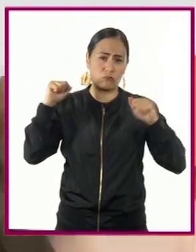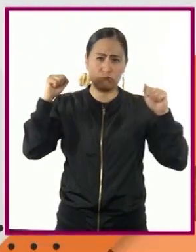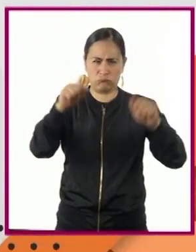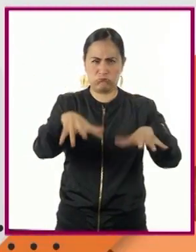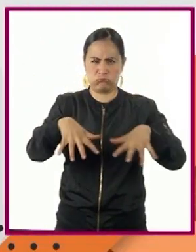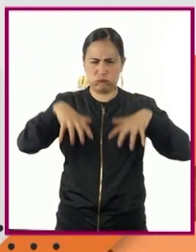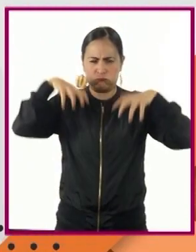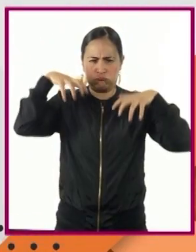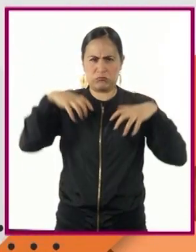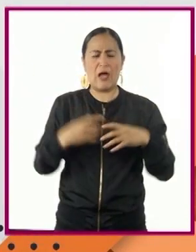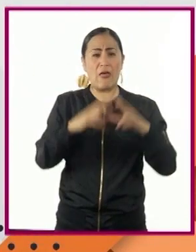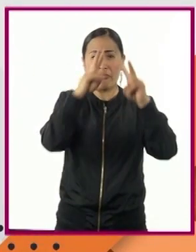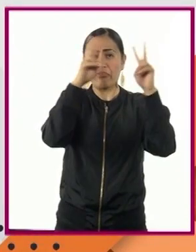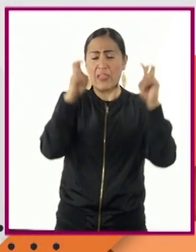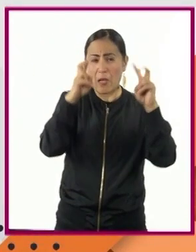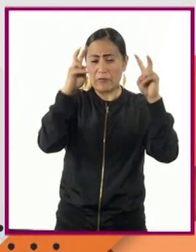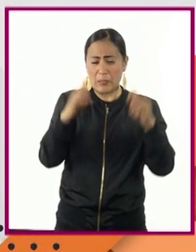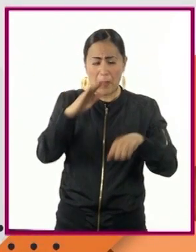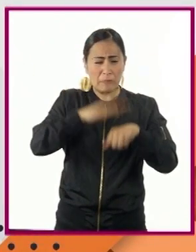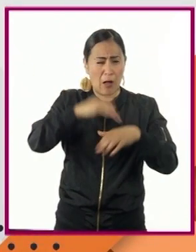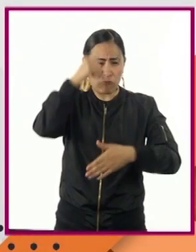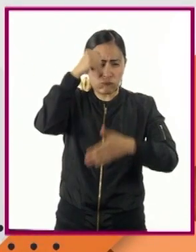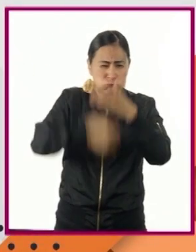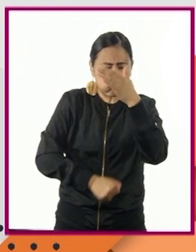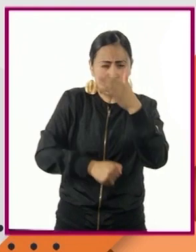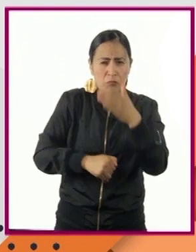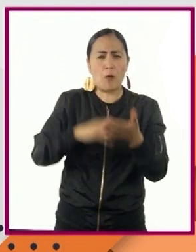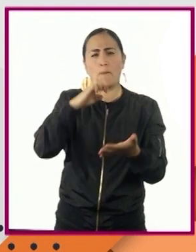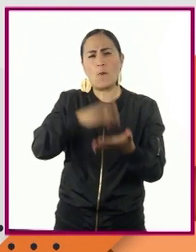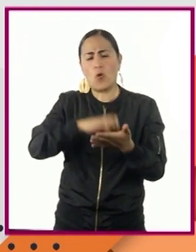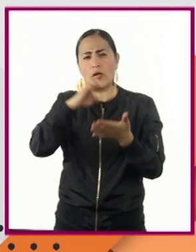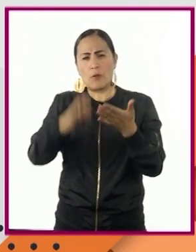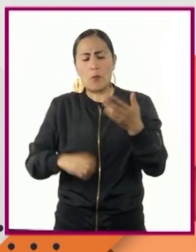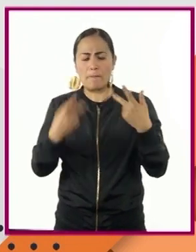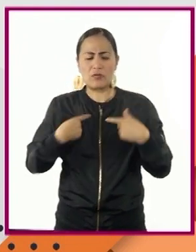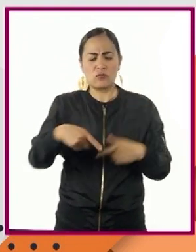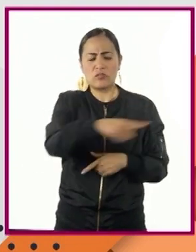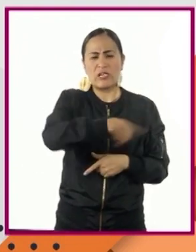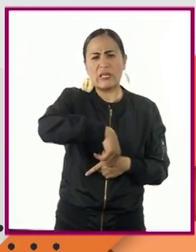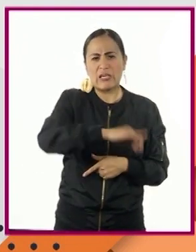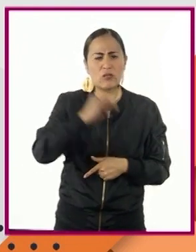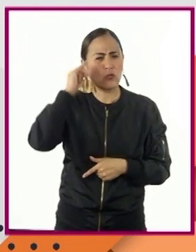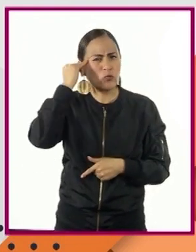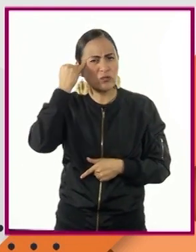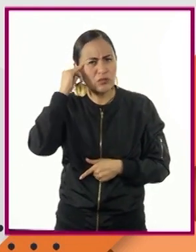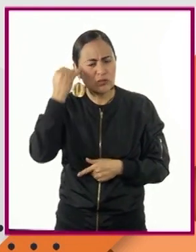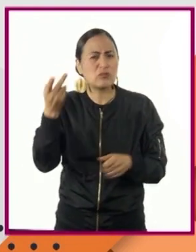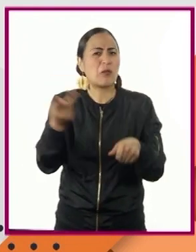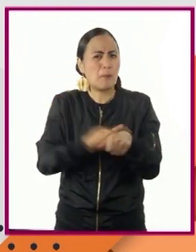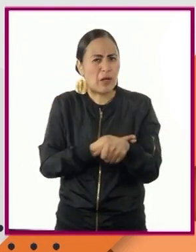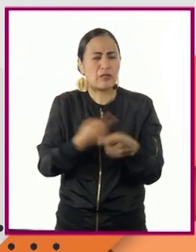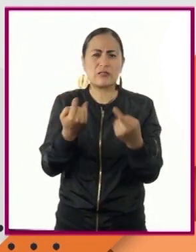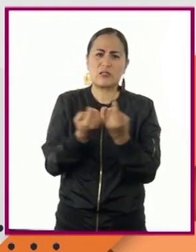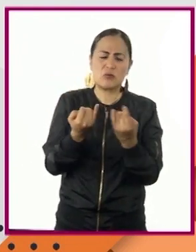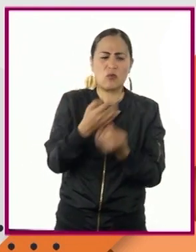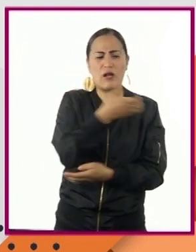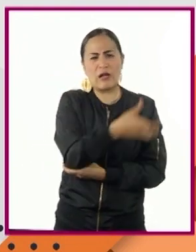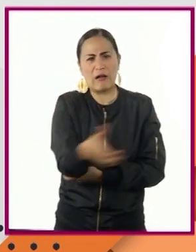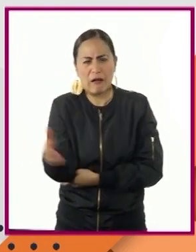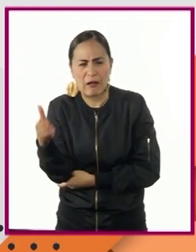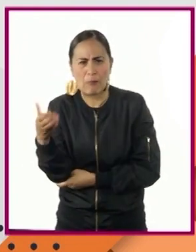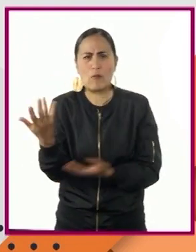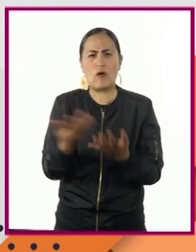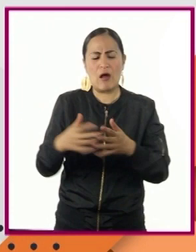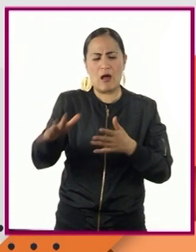que antes no se habían abordado a profundidad, como la situación de los indios, el problema agrario, la libertad religiosa, la